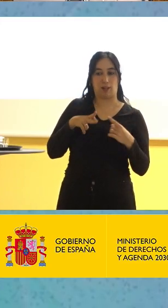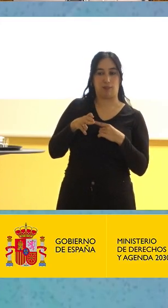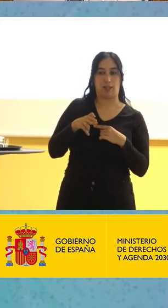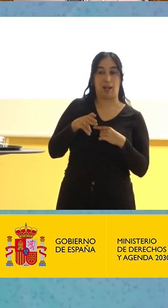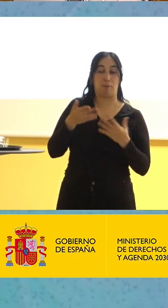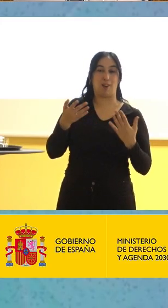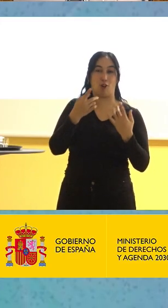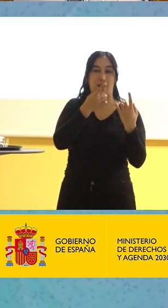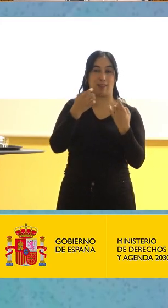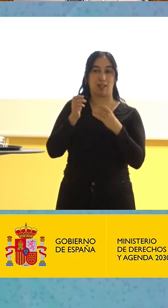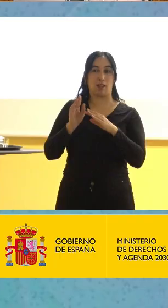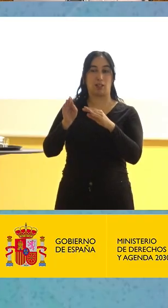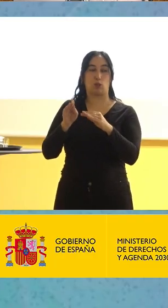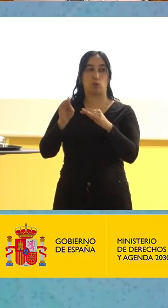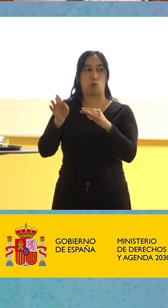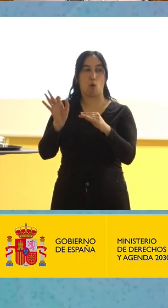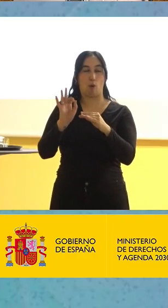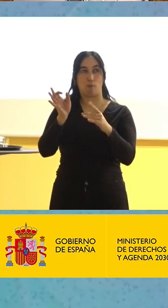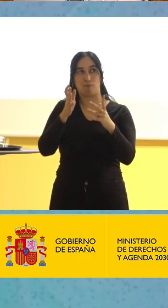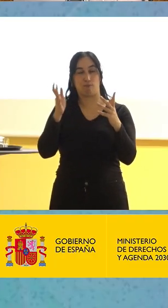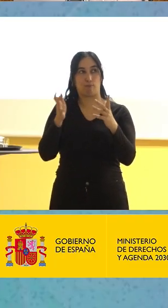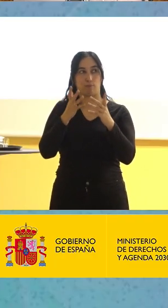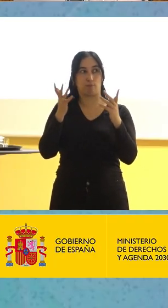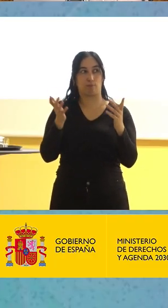las necesidades, incluso de